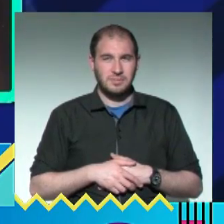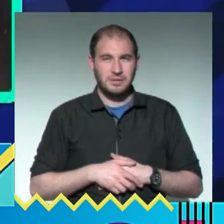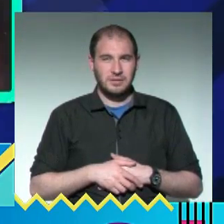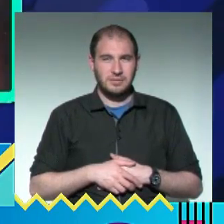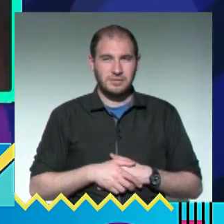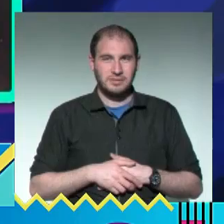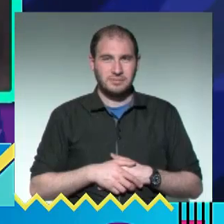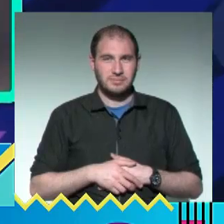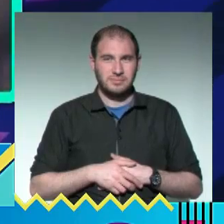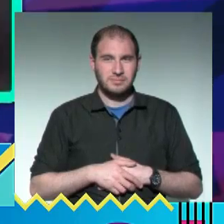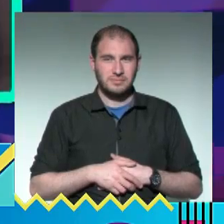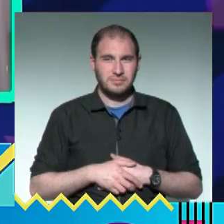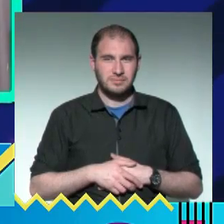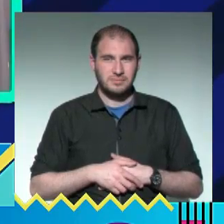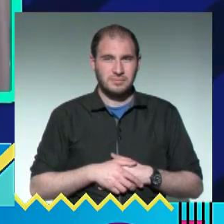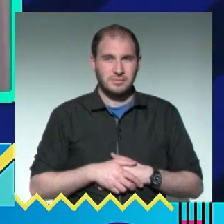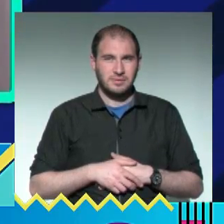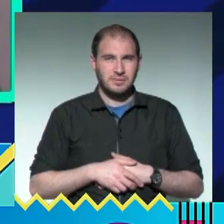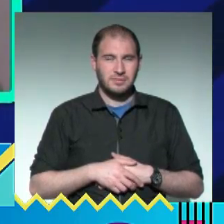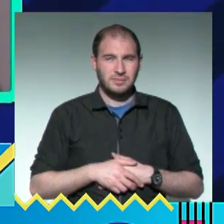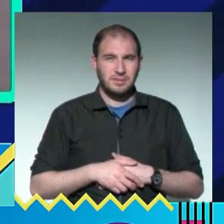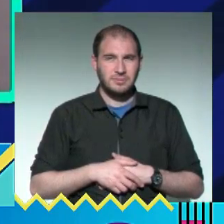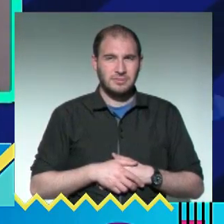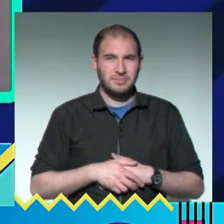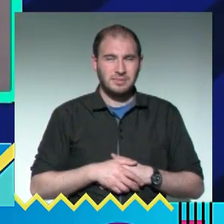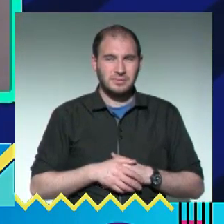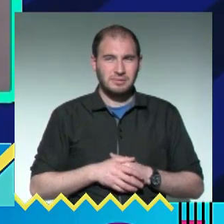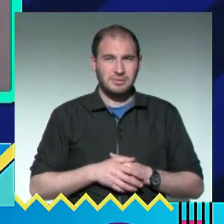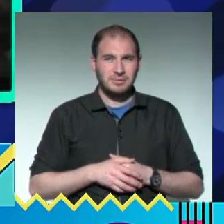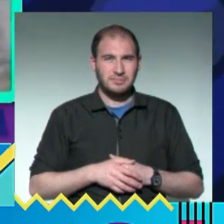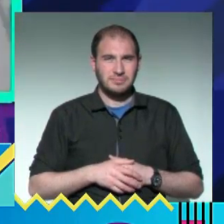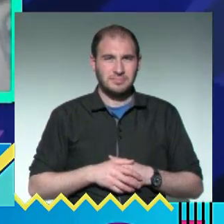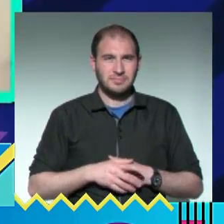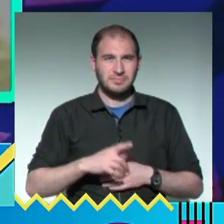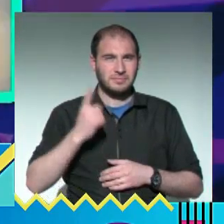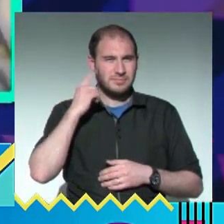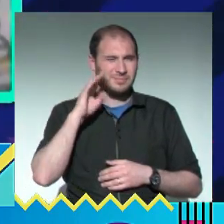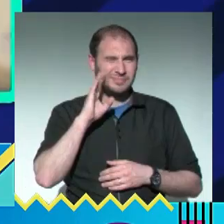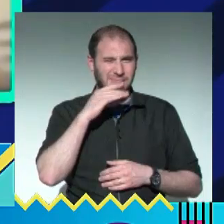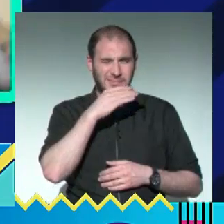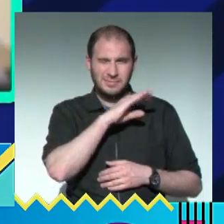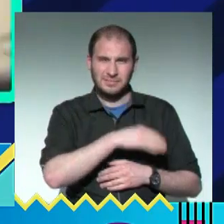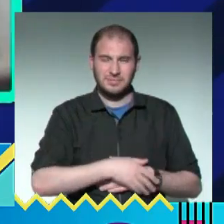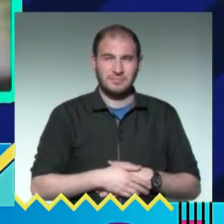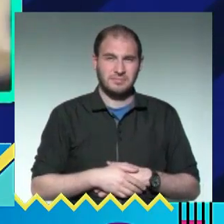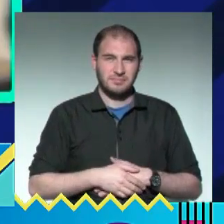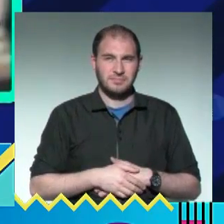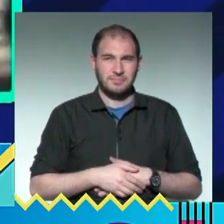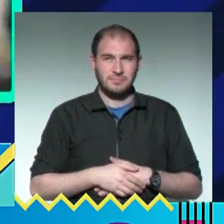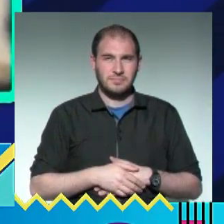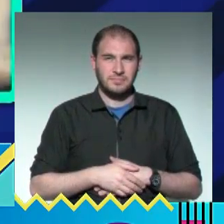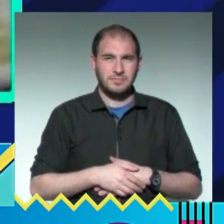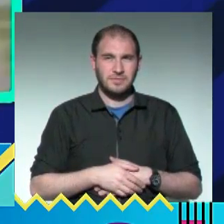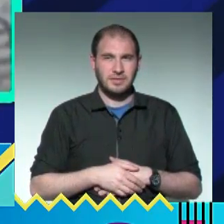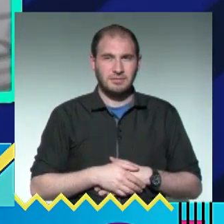candidato. Con esta tasa la economía no arranca y la señal que está esperando darle el gobierno a los